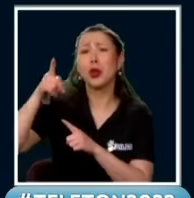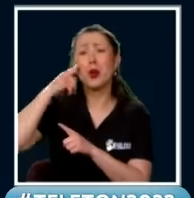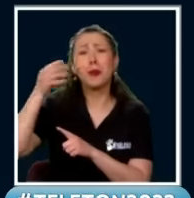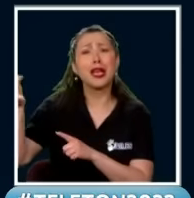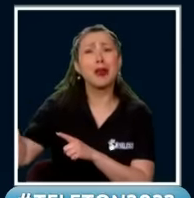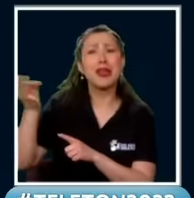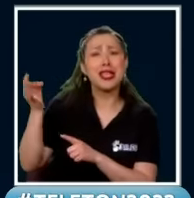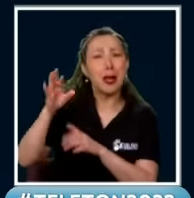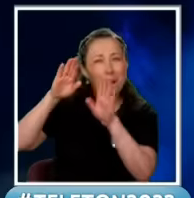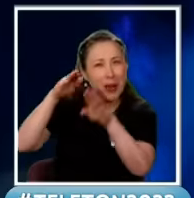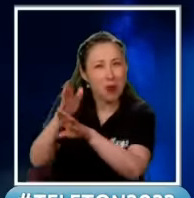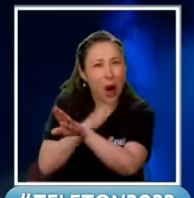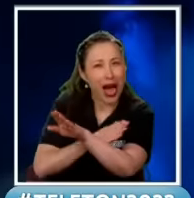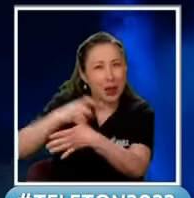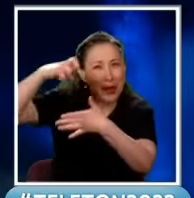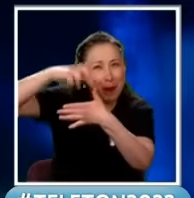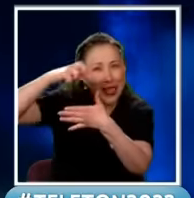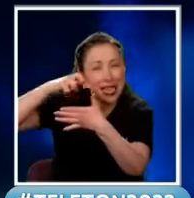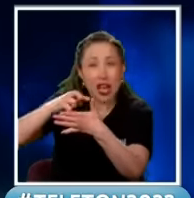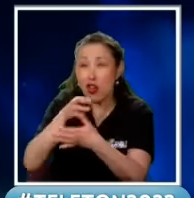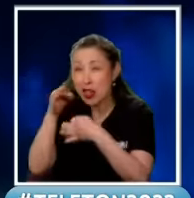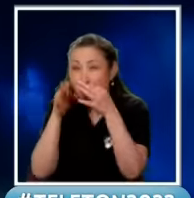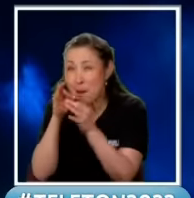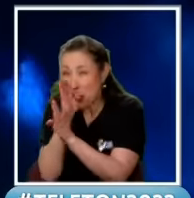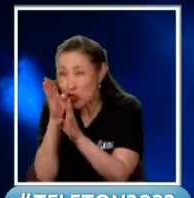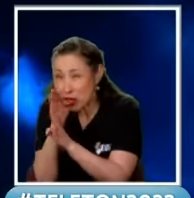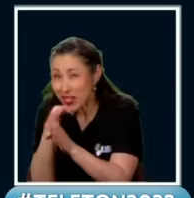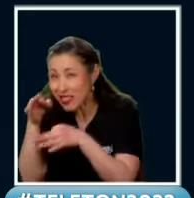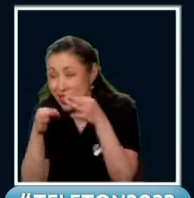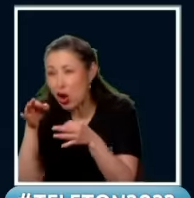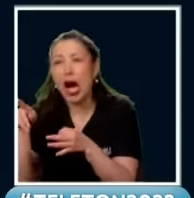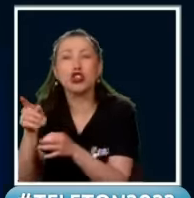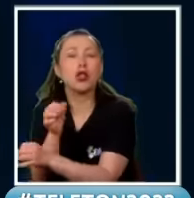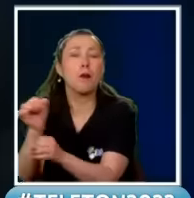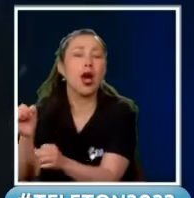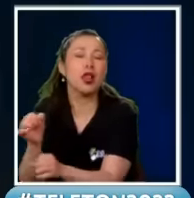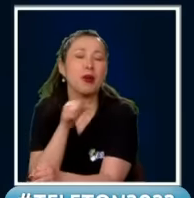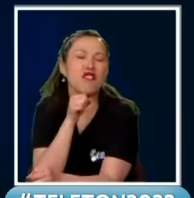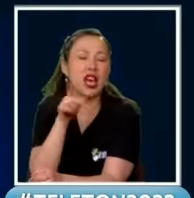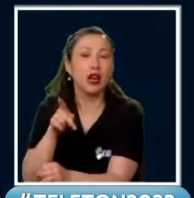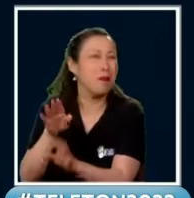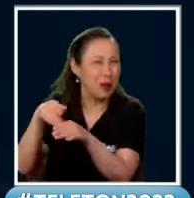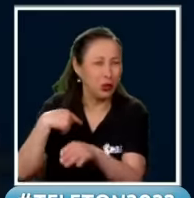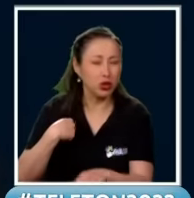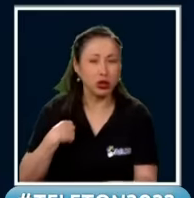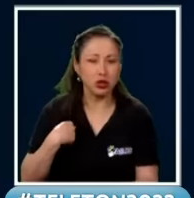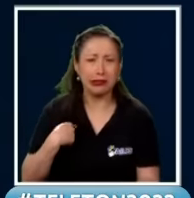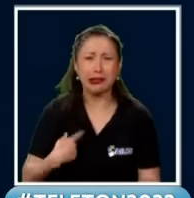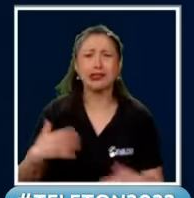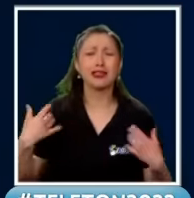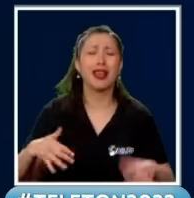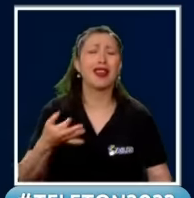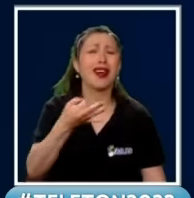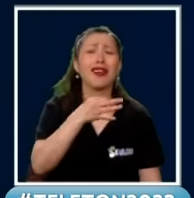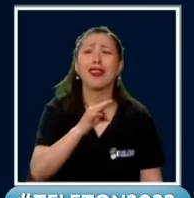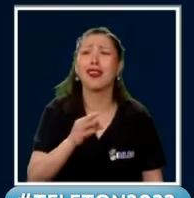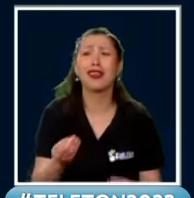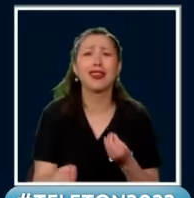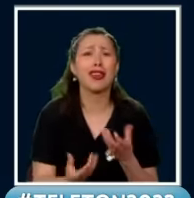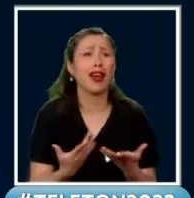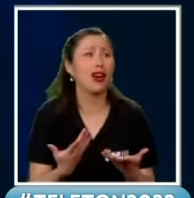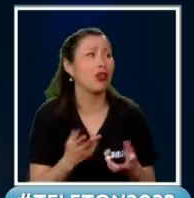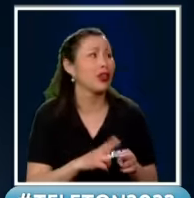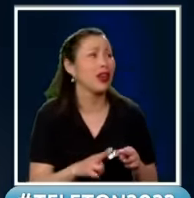dio. Y seamos sinceros, nunca le dio. Weón, cagué, ¿qué voy a hacer, weón? ¿Qué